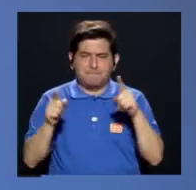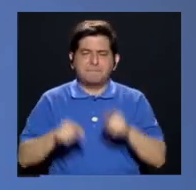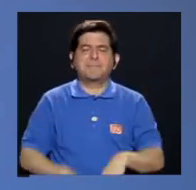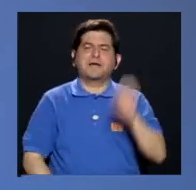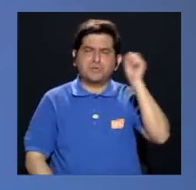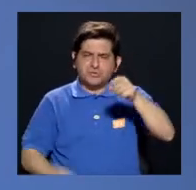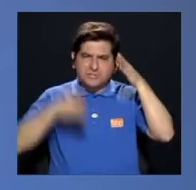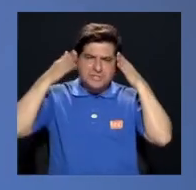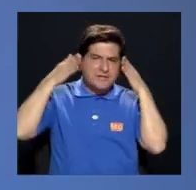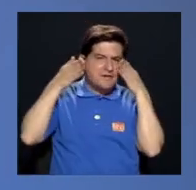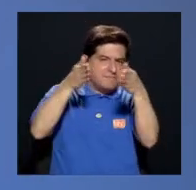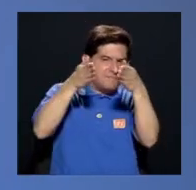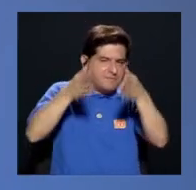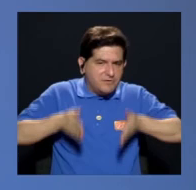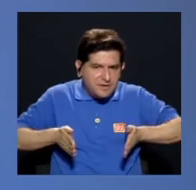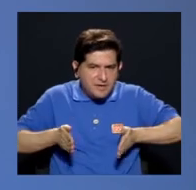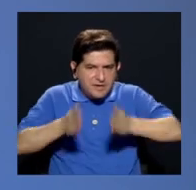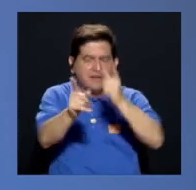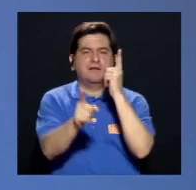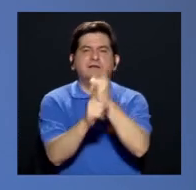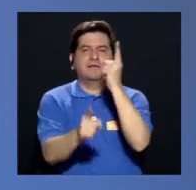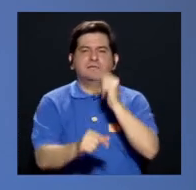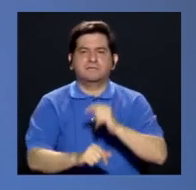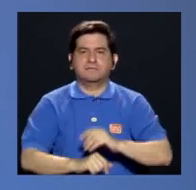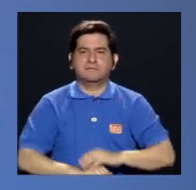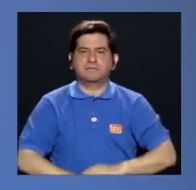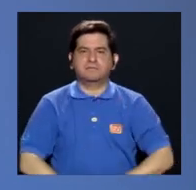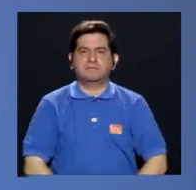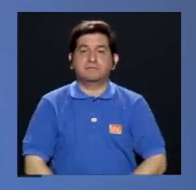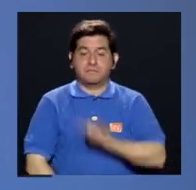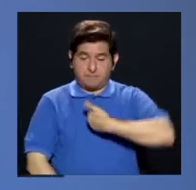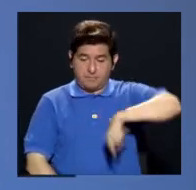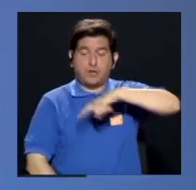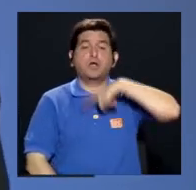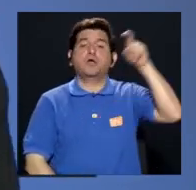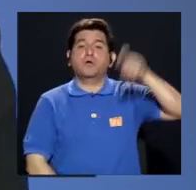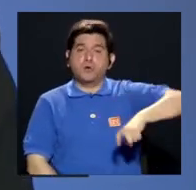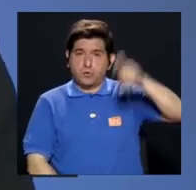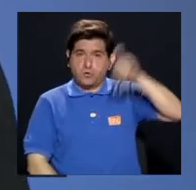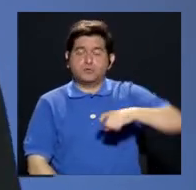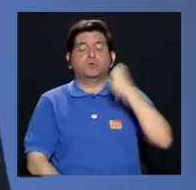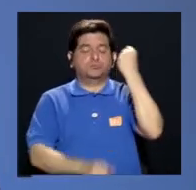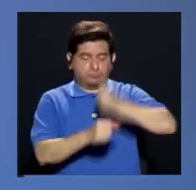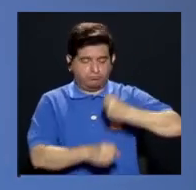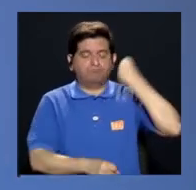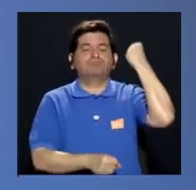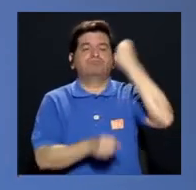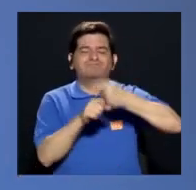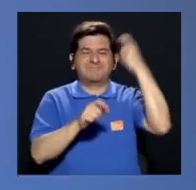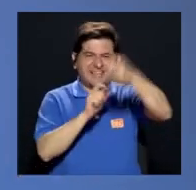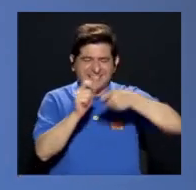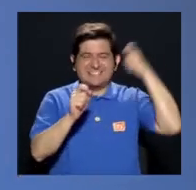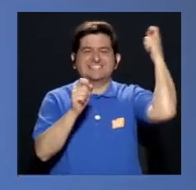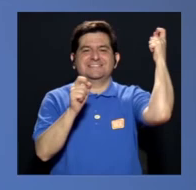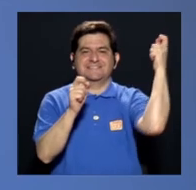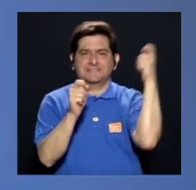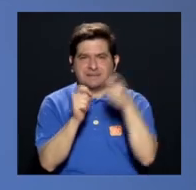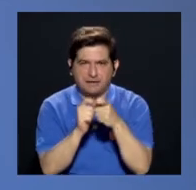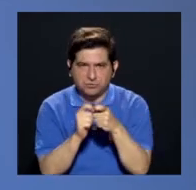apunta en una dirección adecuada y tenemos que seguir trabajando